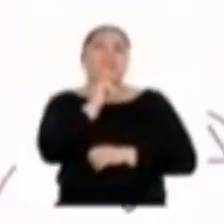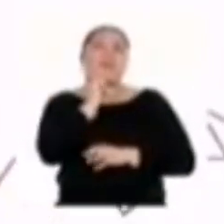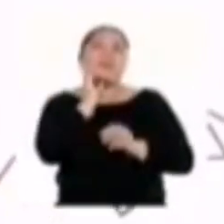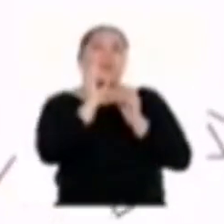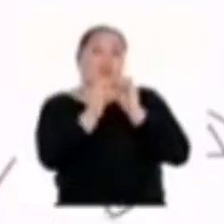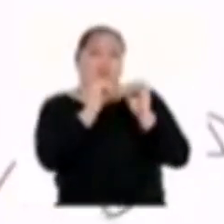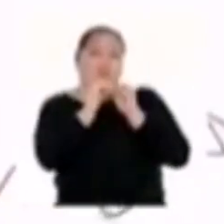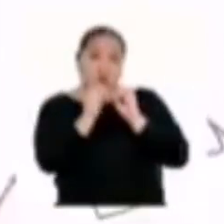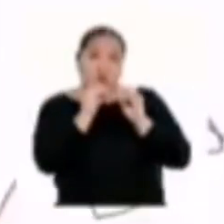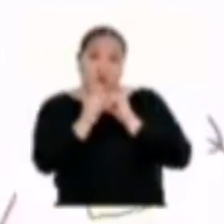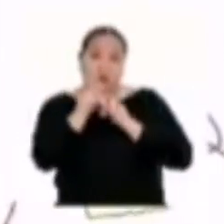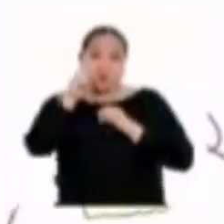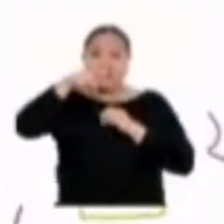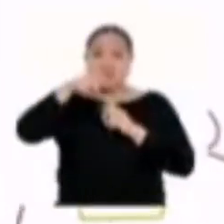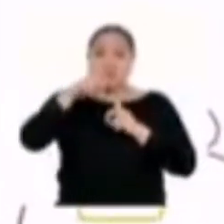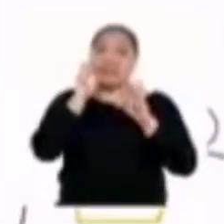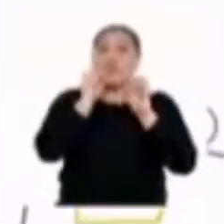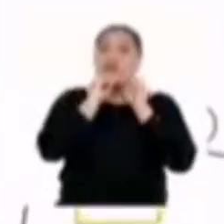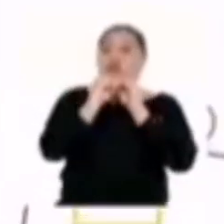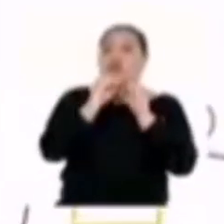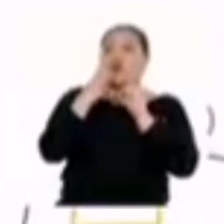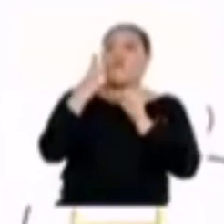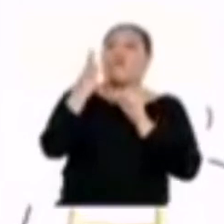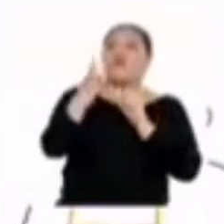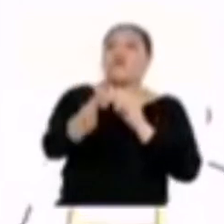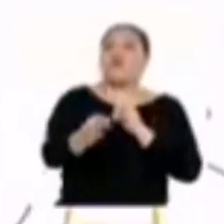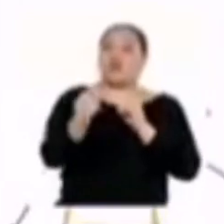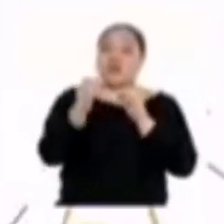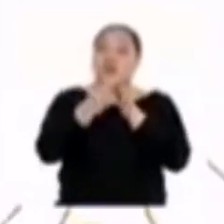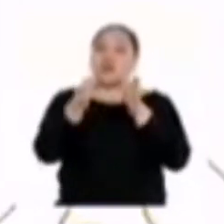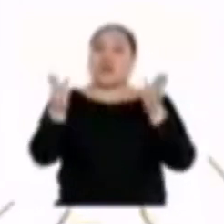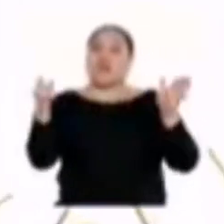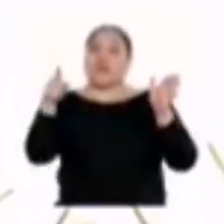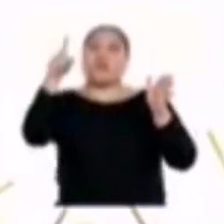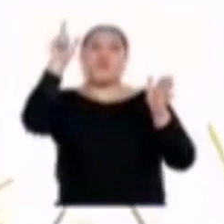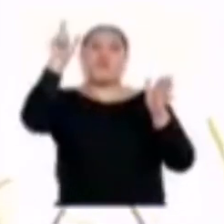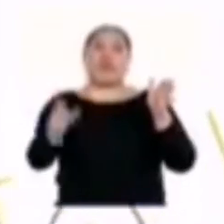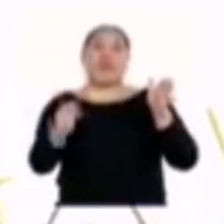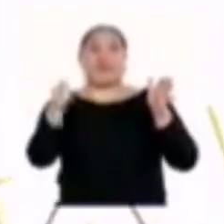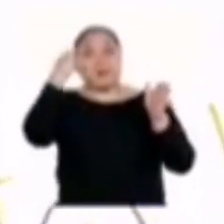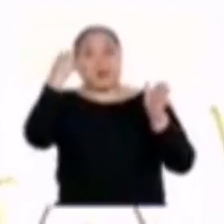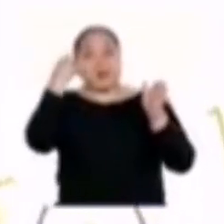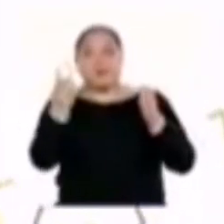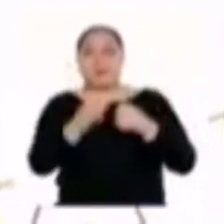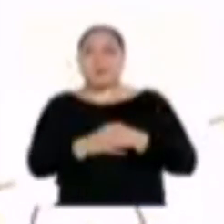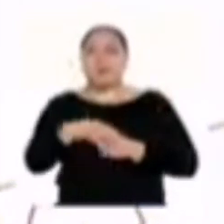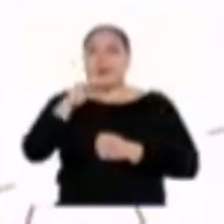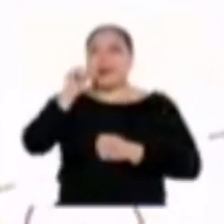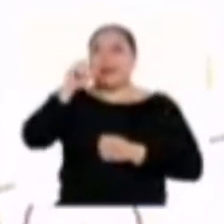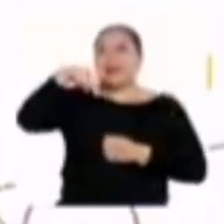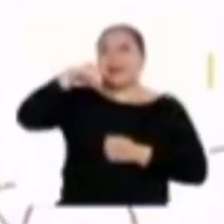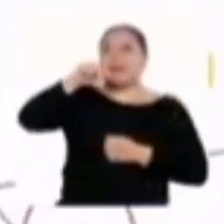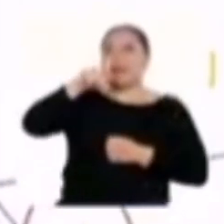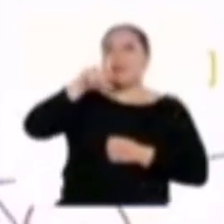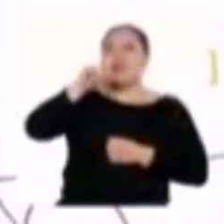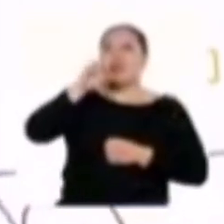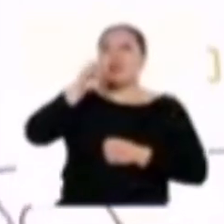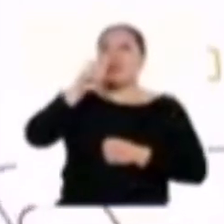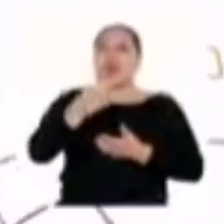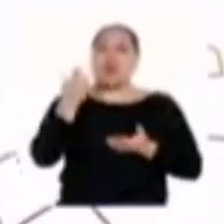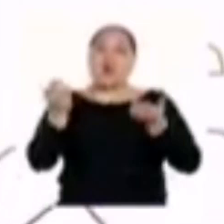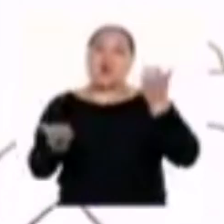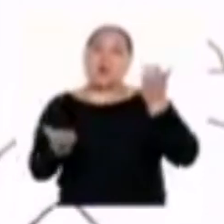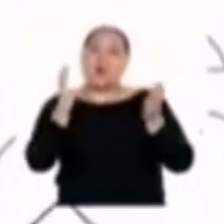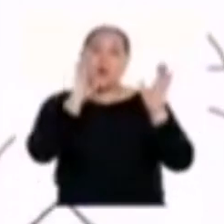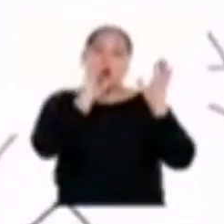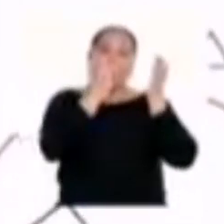resueltas que se resolverán a futuro y quedan abiertas. Analogía, compara el tema